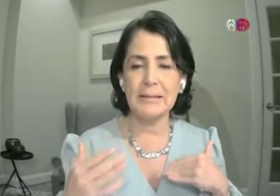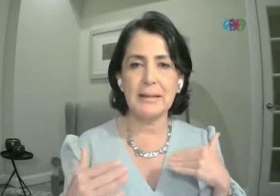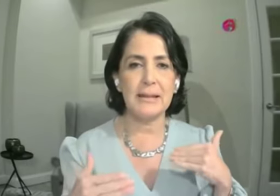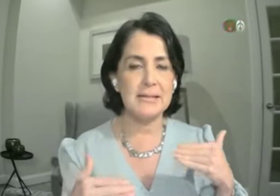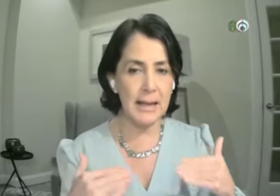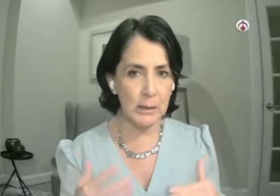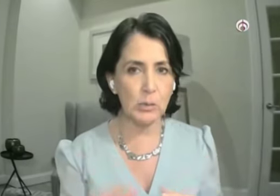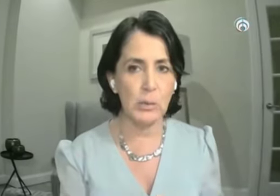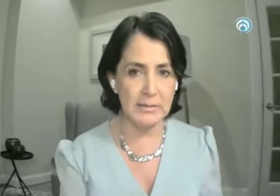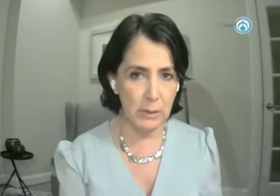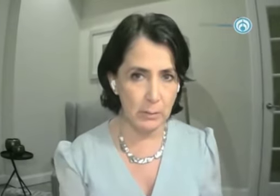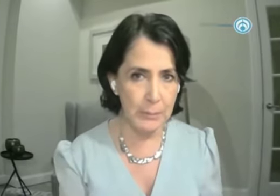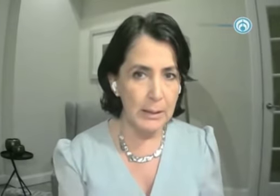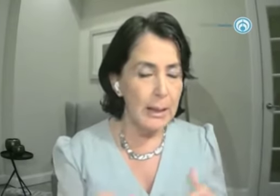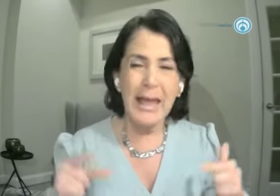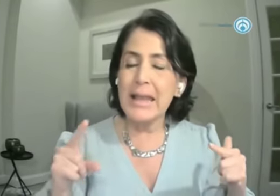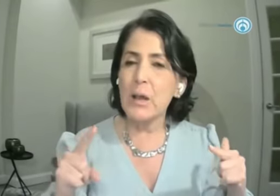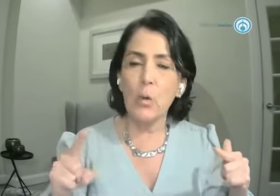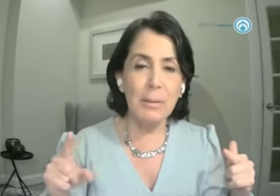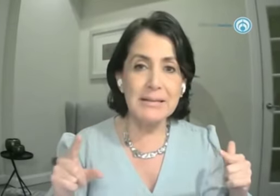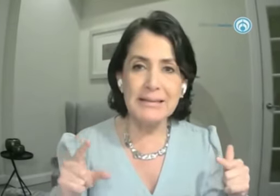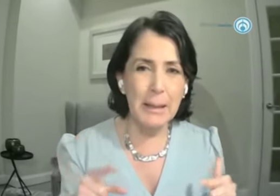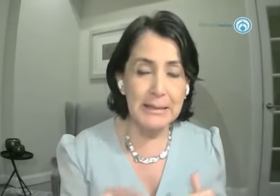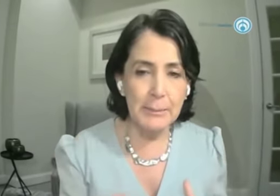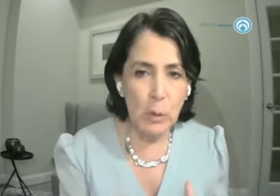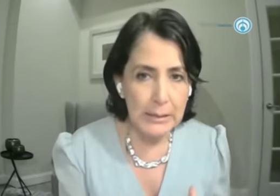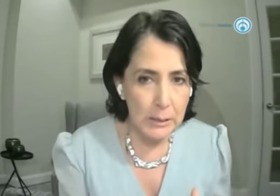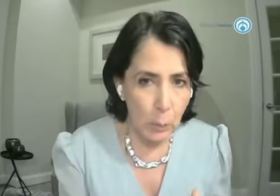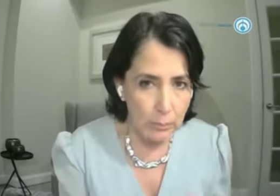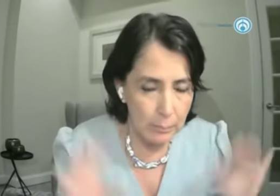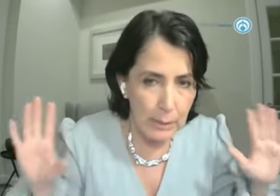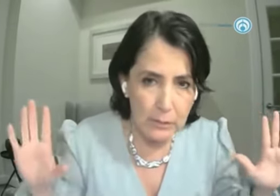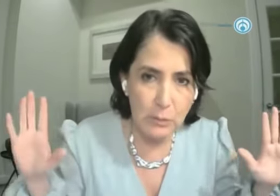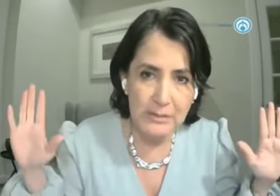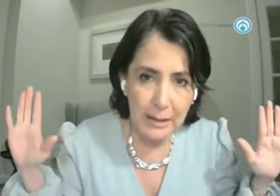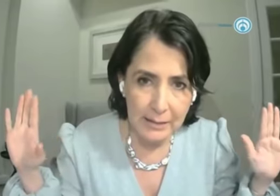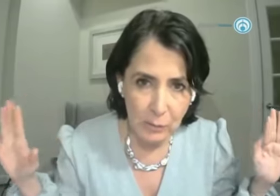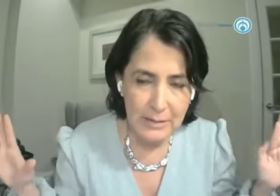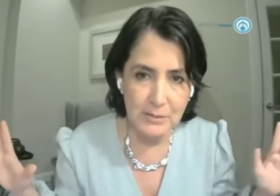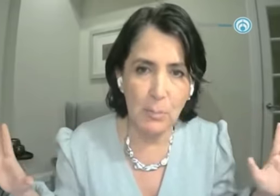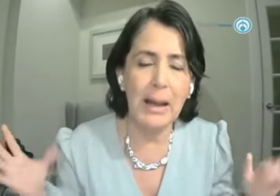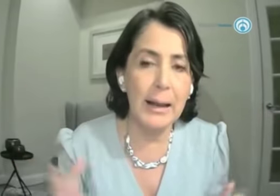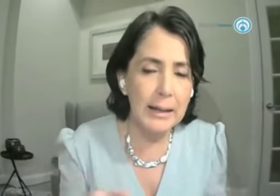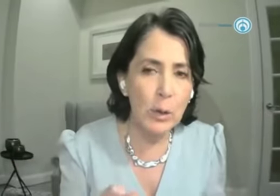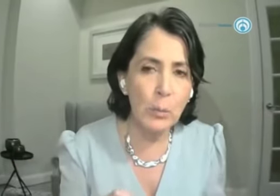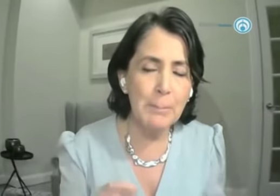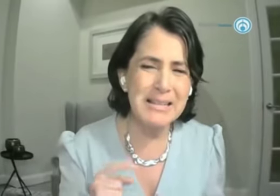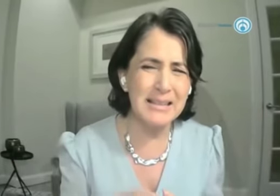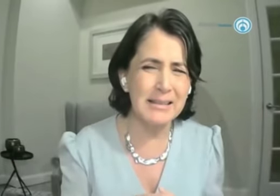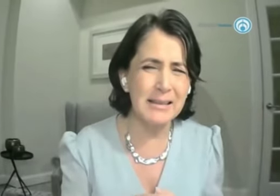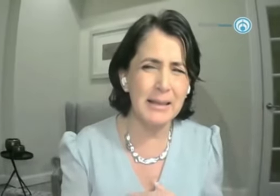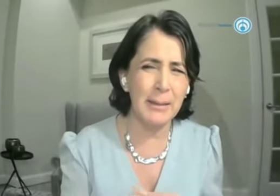el presidente está escalando su desafío. Ningún presidente se había atrevido a tanto. Bueno, después de la nacionalización bancaria,